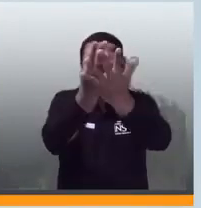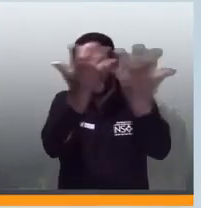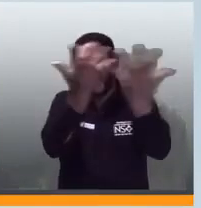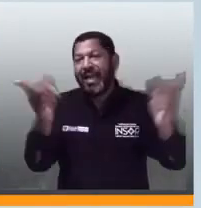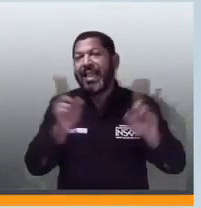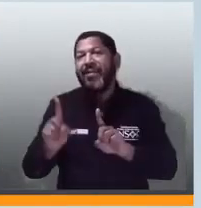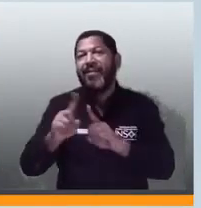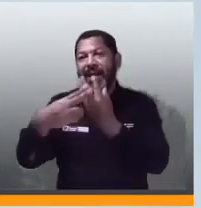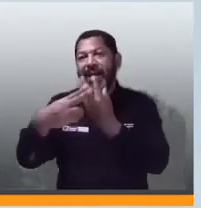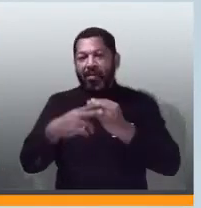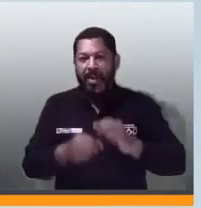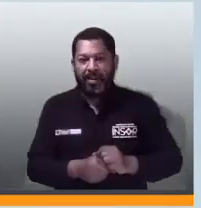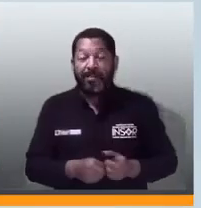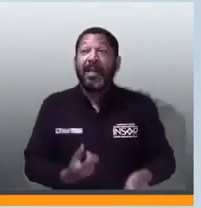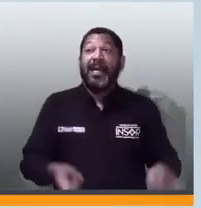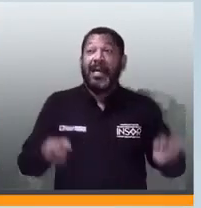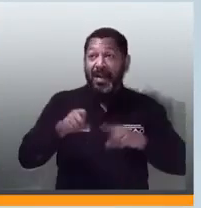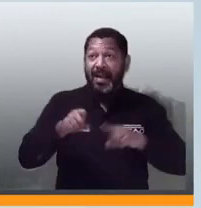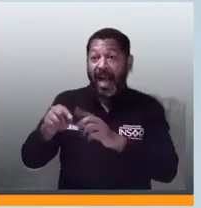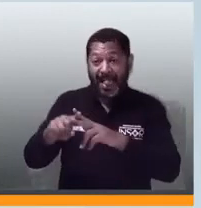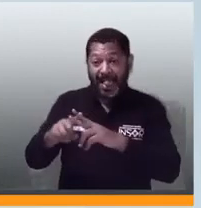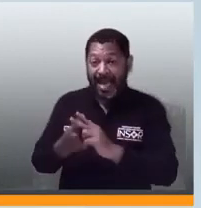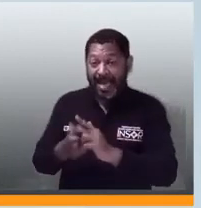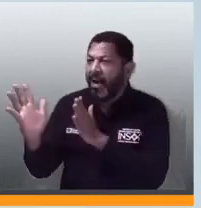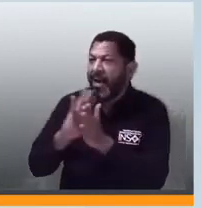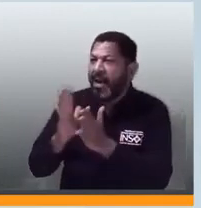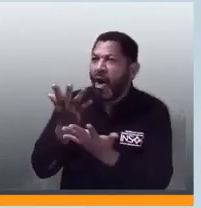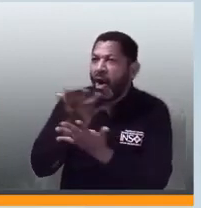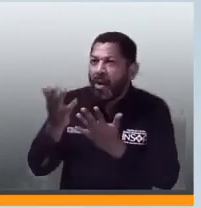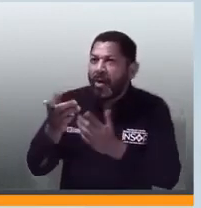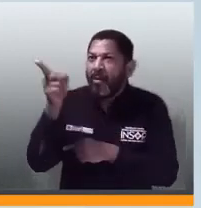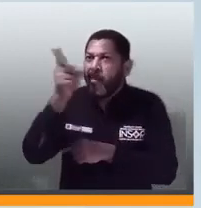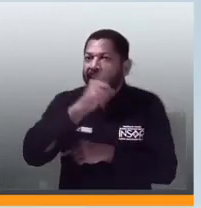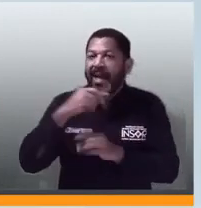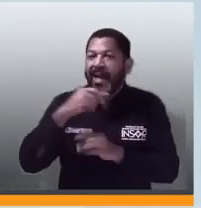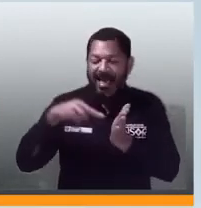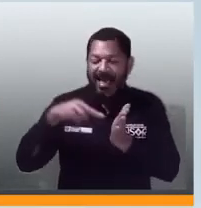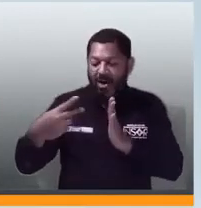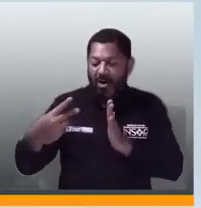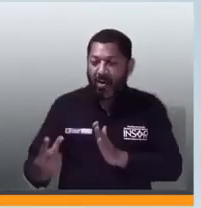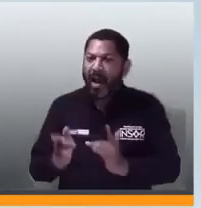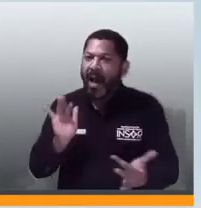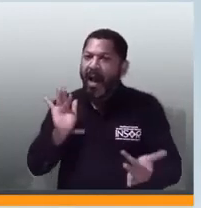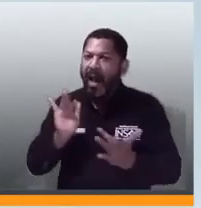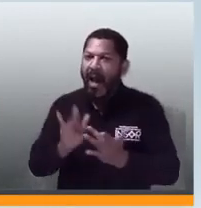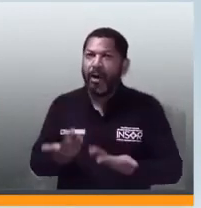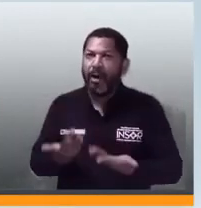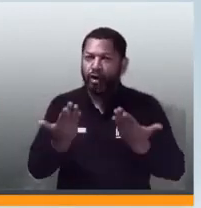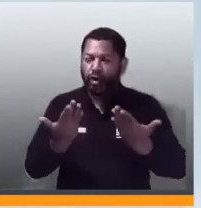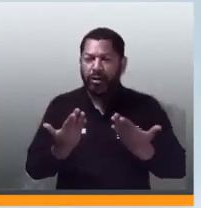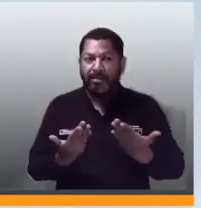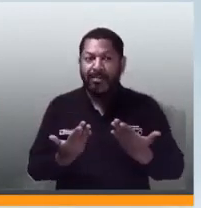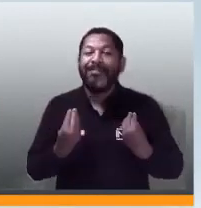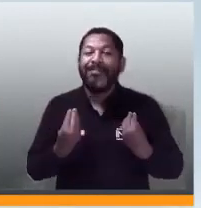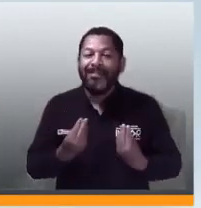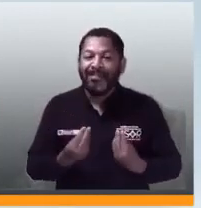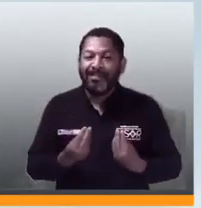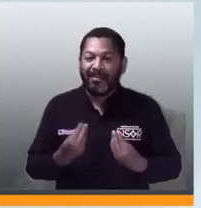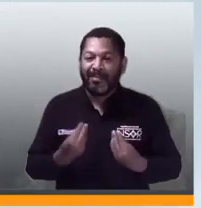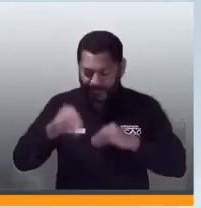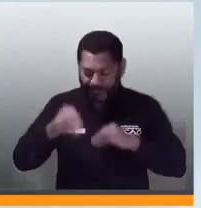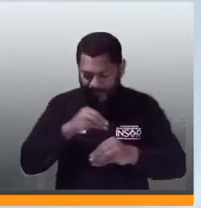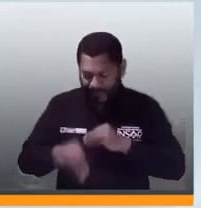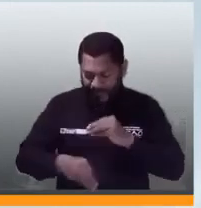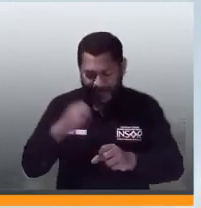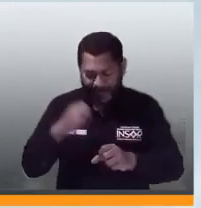donde nos contaron sobre recursos disponibles y todo ese tipo de tecnologías al alcance de nosotros para poder desarrollar de mejor